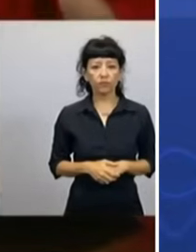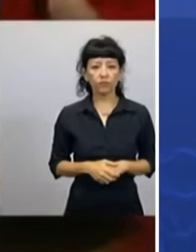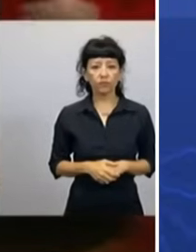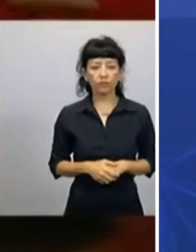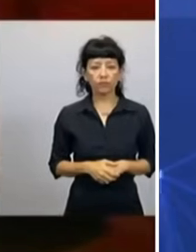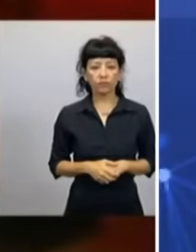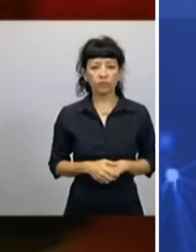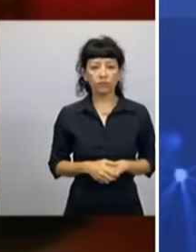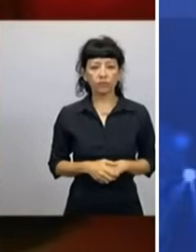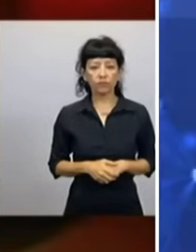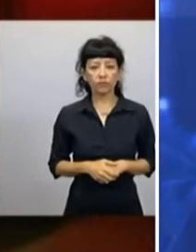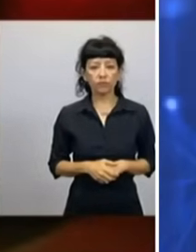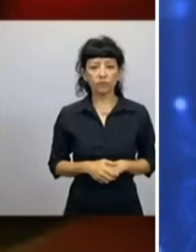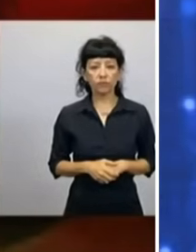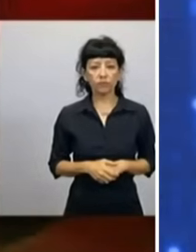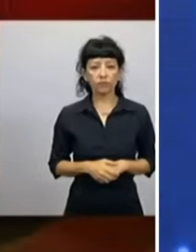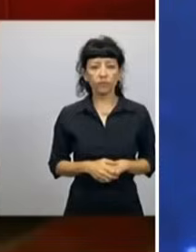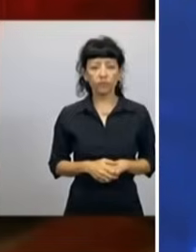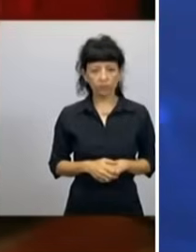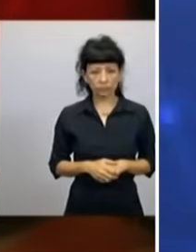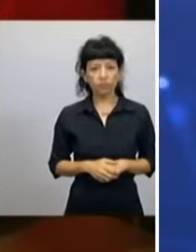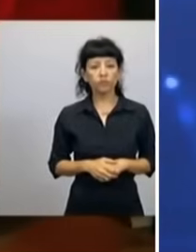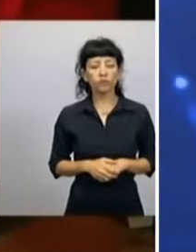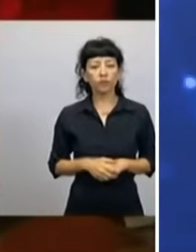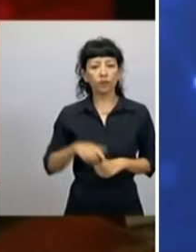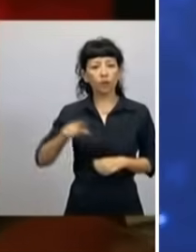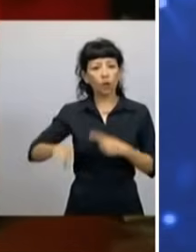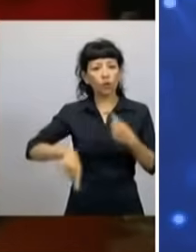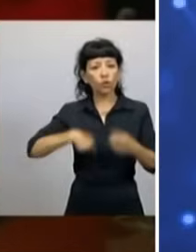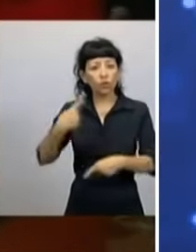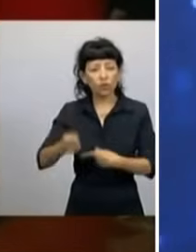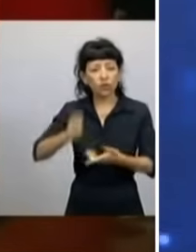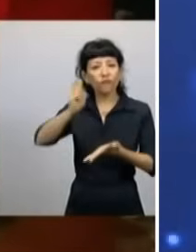asignación universal por hijo se va a incrementar, aumenta.